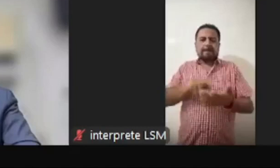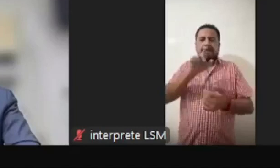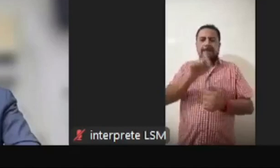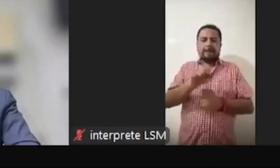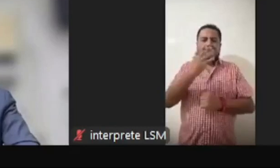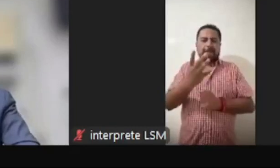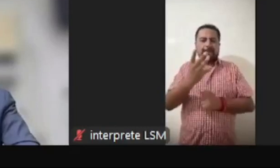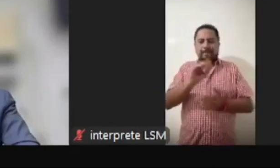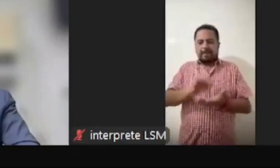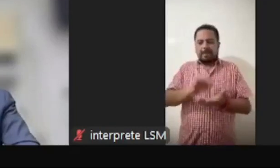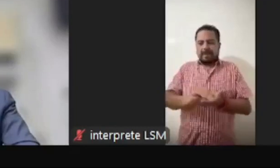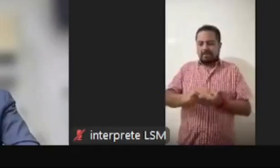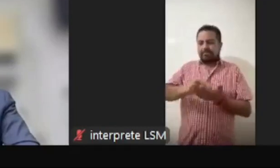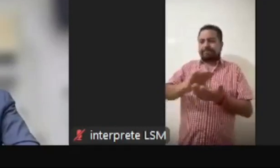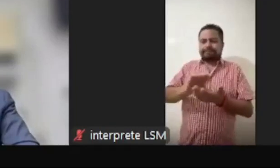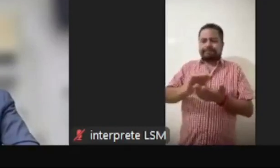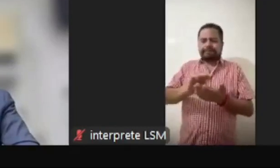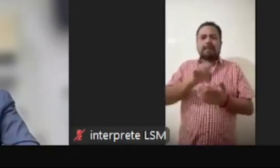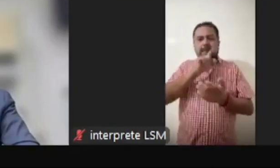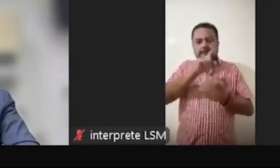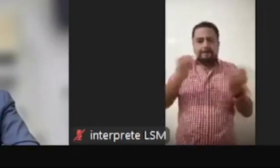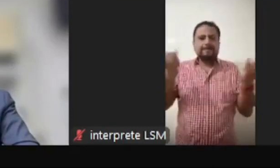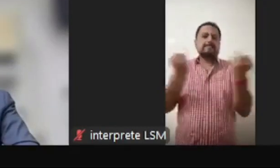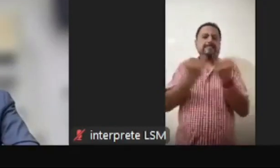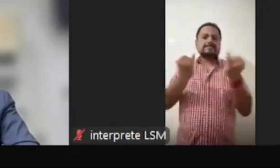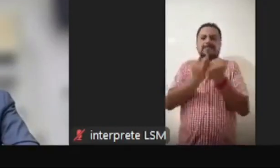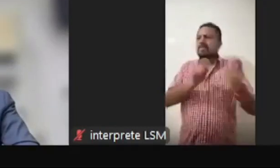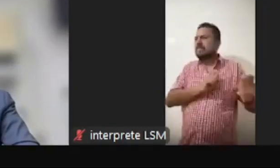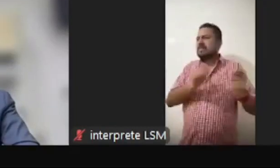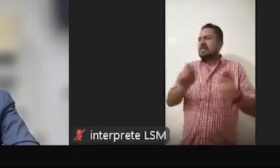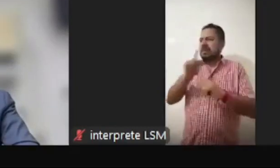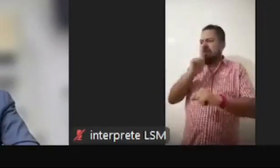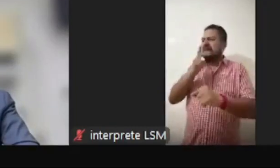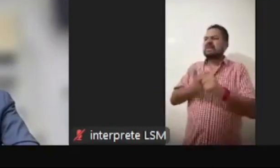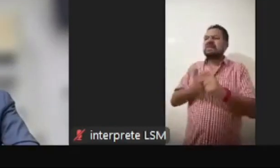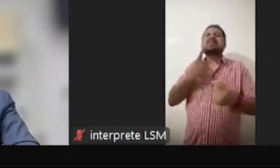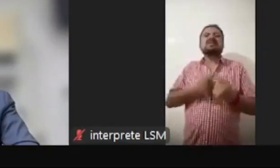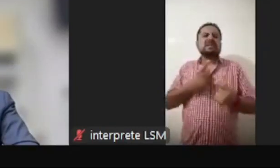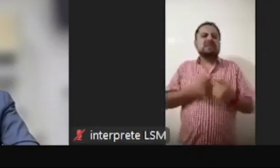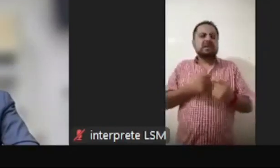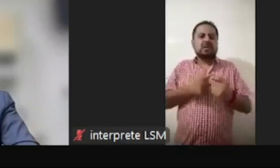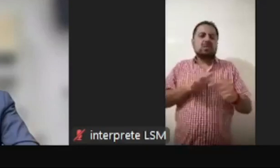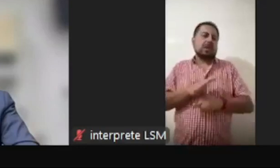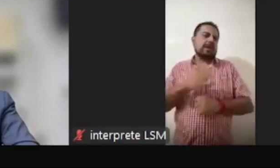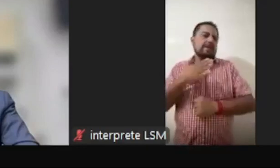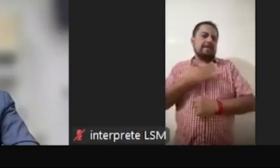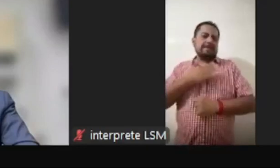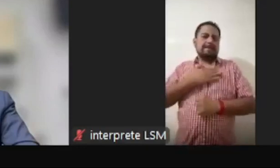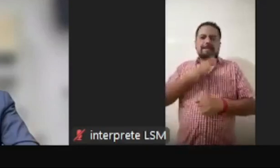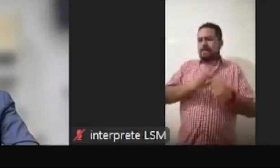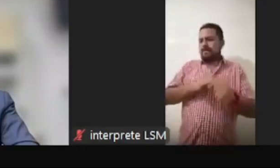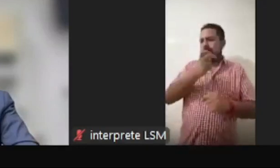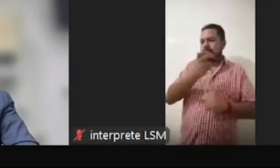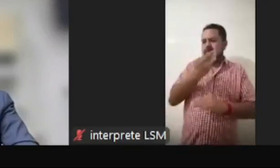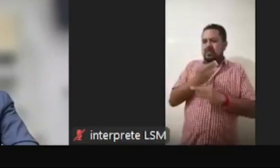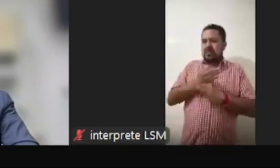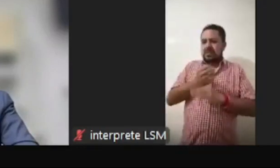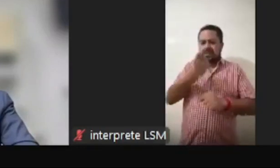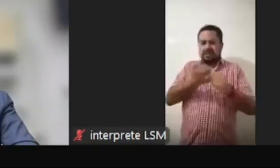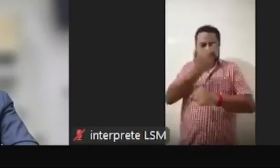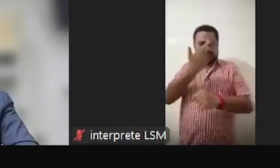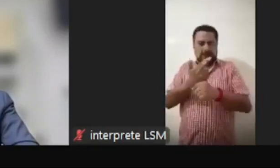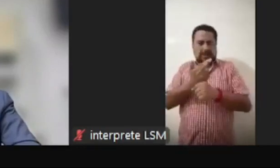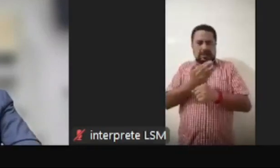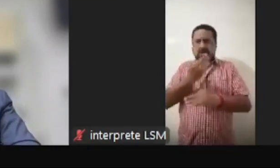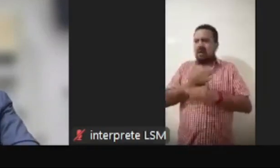acumulados. De igual forma, fueron turnados a la ponencia a mi cargo. Por lo tanto, le solicito, secretario, nos apoye con